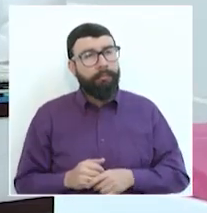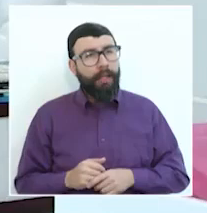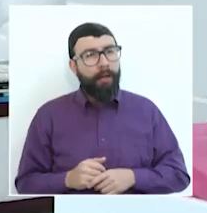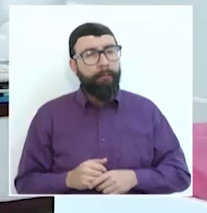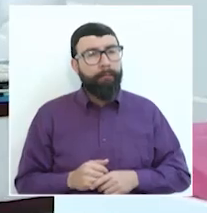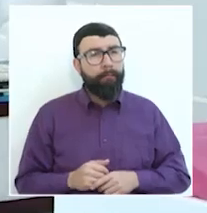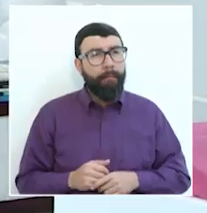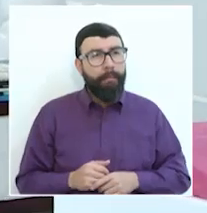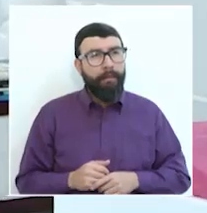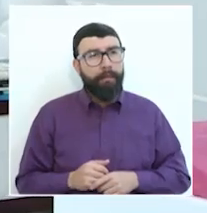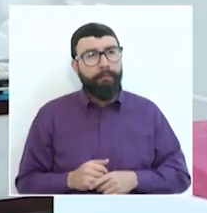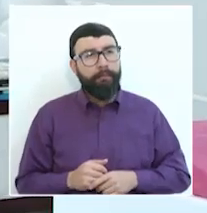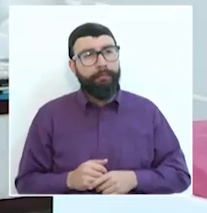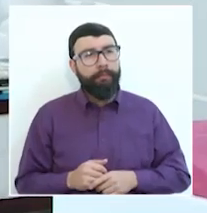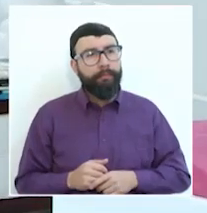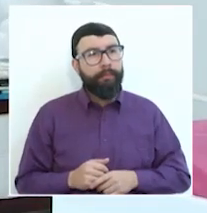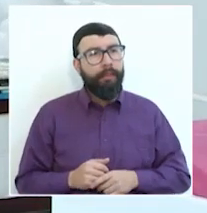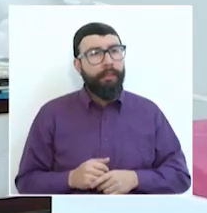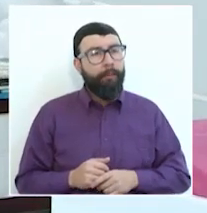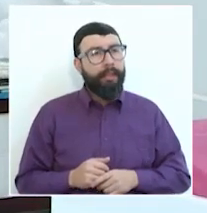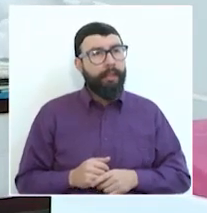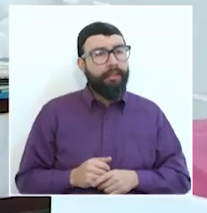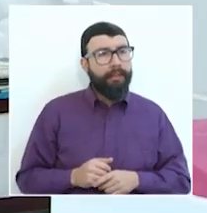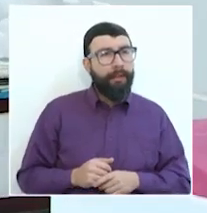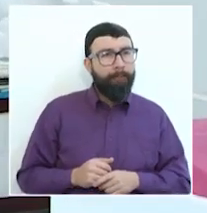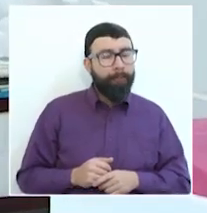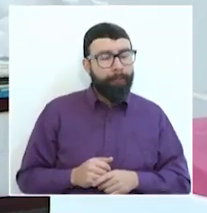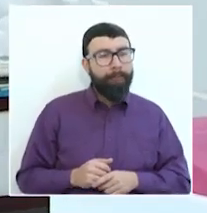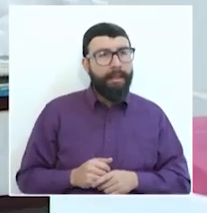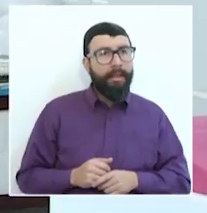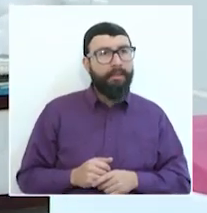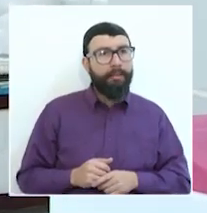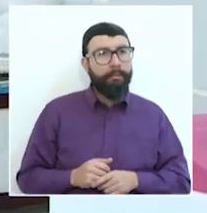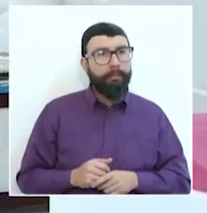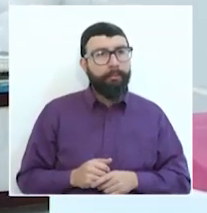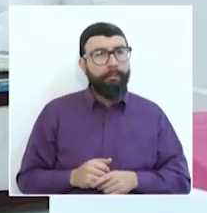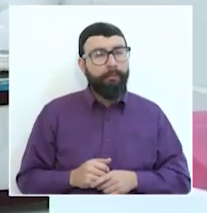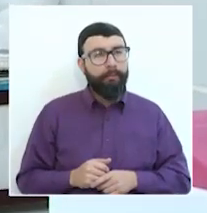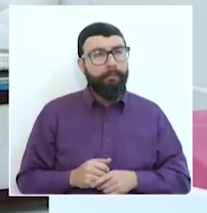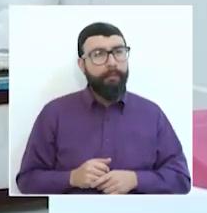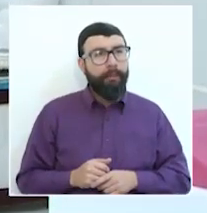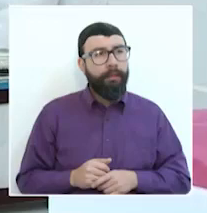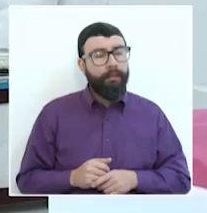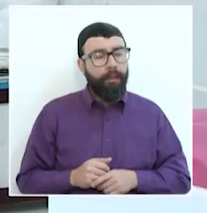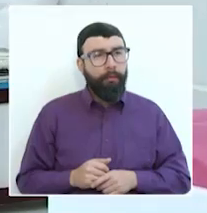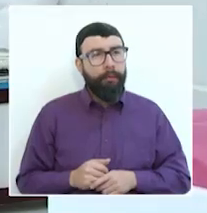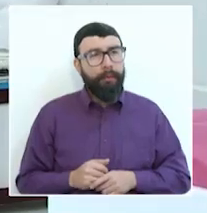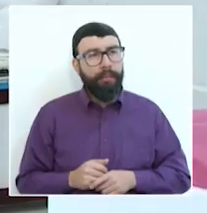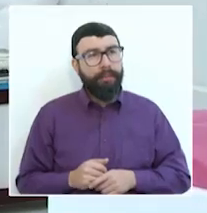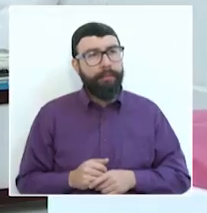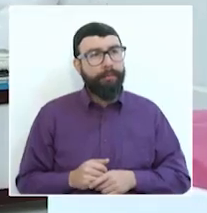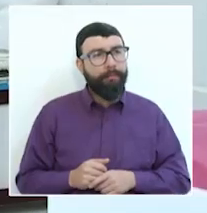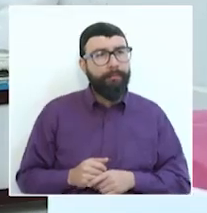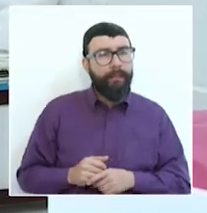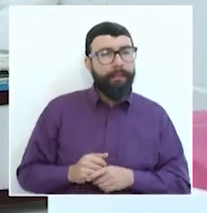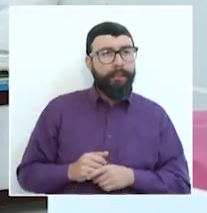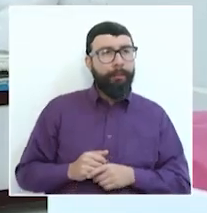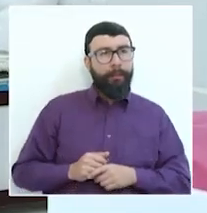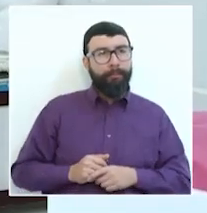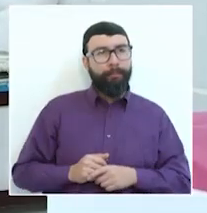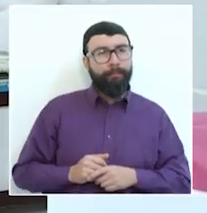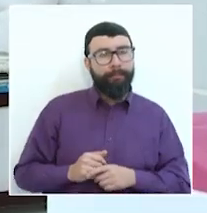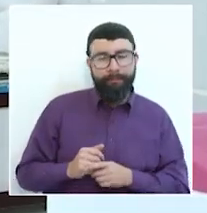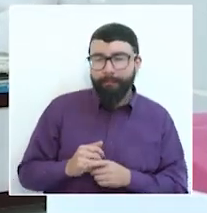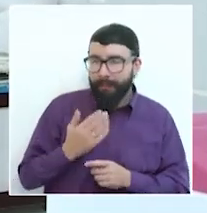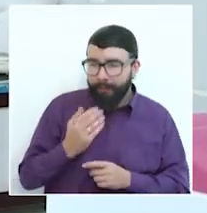Pues no sé si alguna vez has hecho barras, ¿no? Listo. Si no se hace barras, entonces es fácil, usamos cauchitos, ponemos cauchitos en